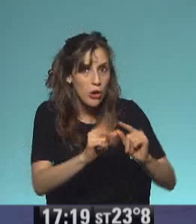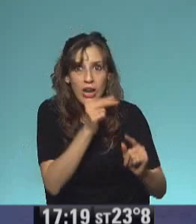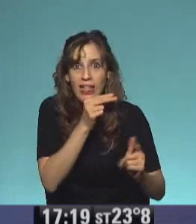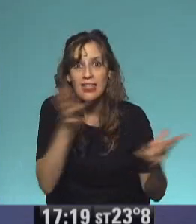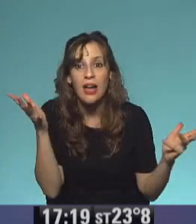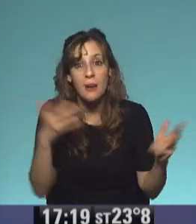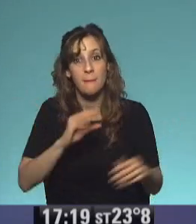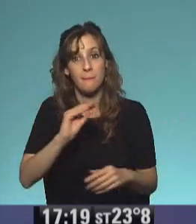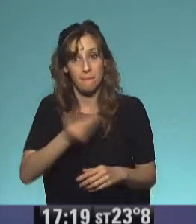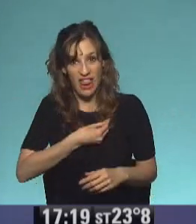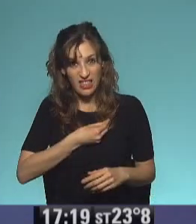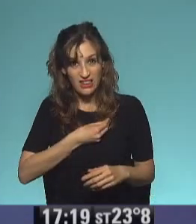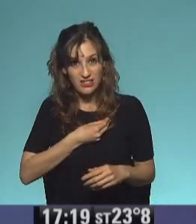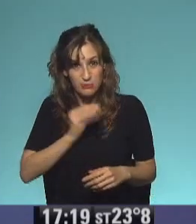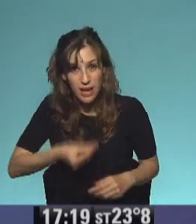¿Perdí?